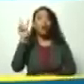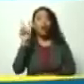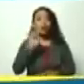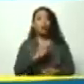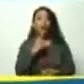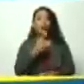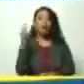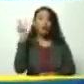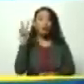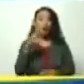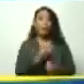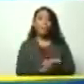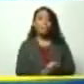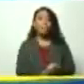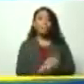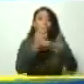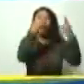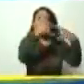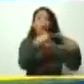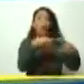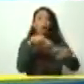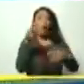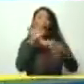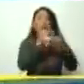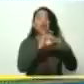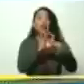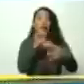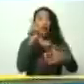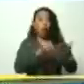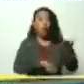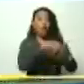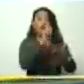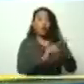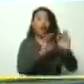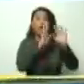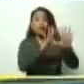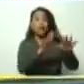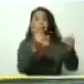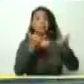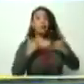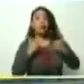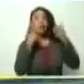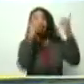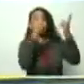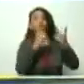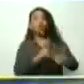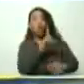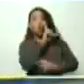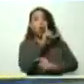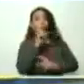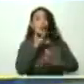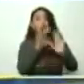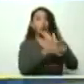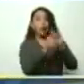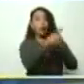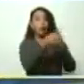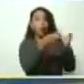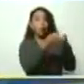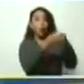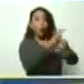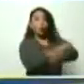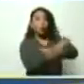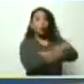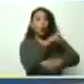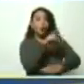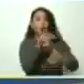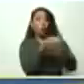plataforma unitaria, así firman ellos, así se autodenominan este grupo de partidos